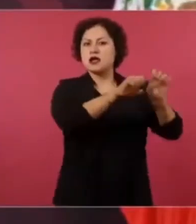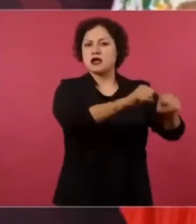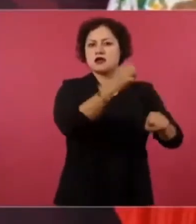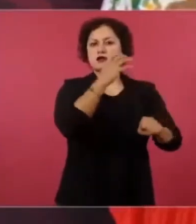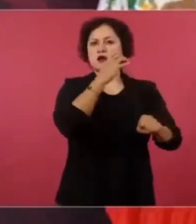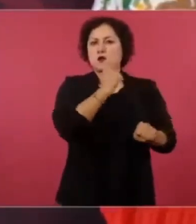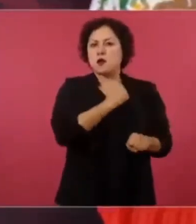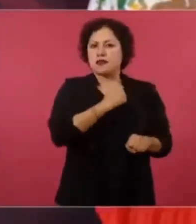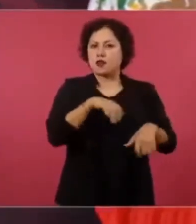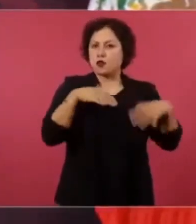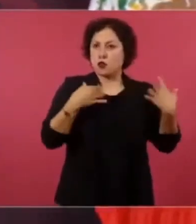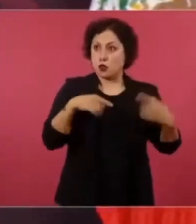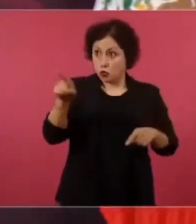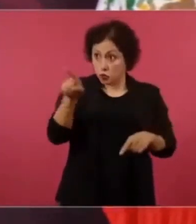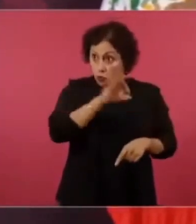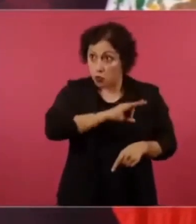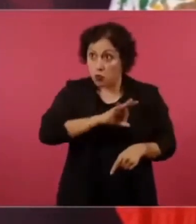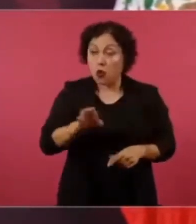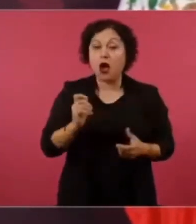Pero hay otros